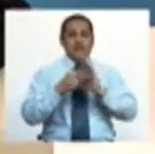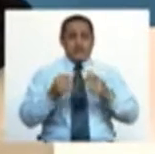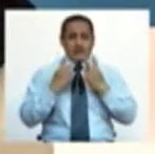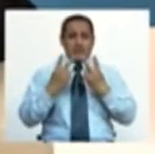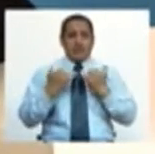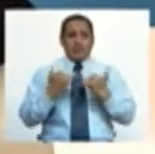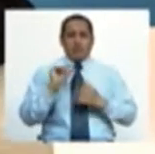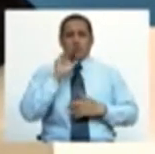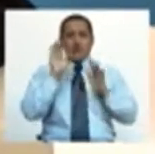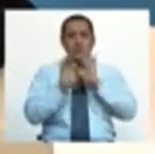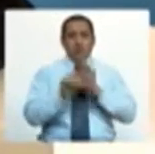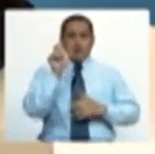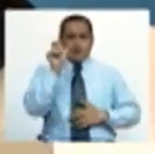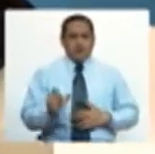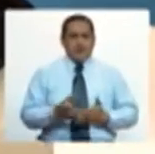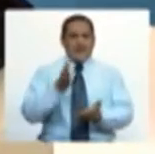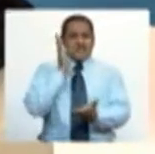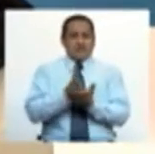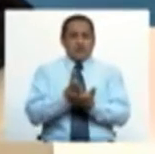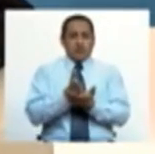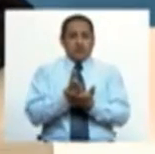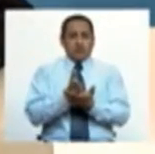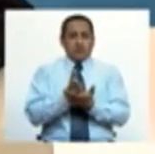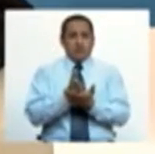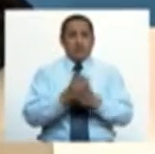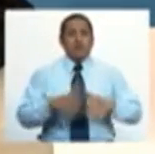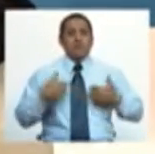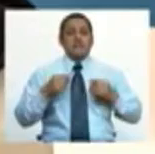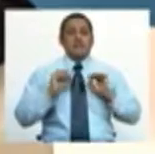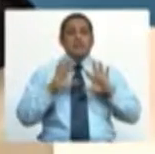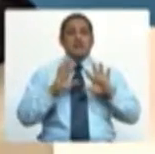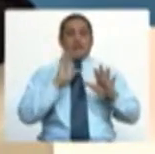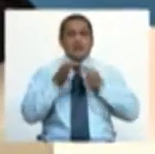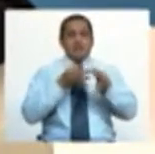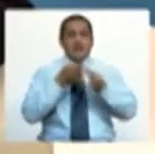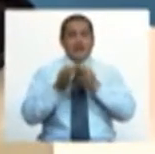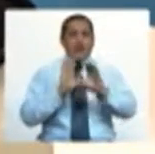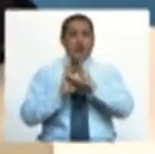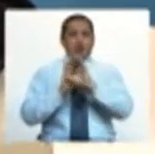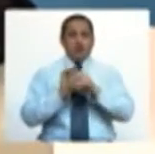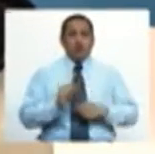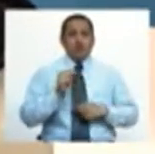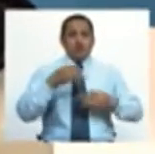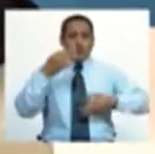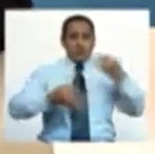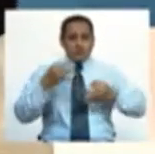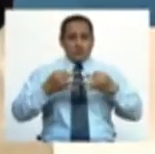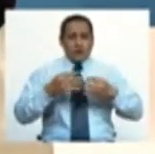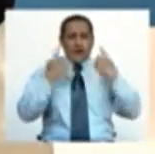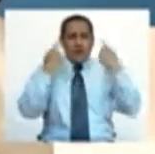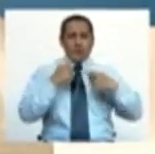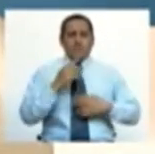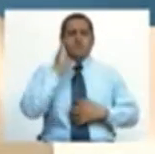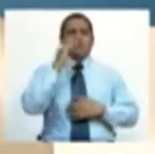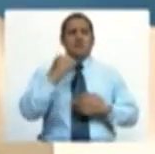lo siguiente: una persona que es sentenciada, resulta que el código dice que en la audiencia de apelación, donde él debe